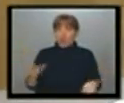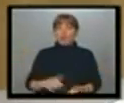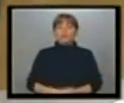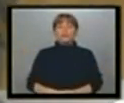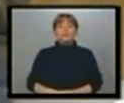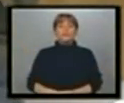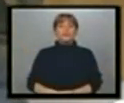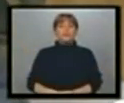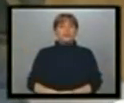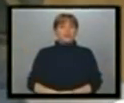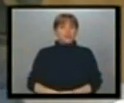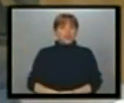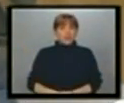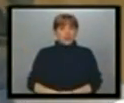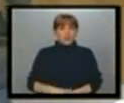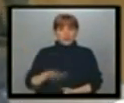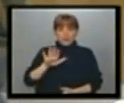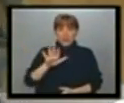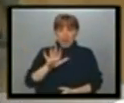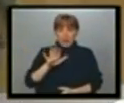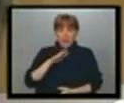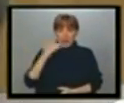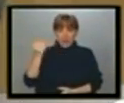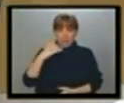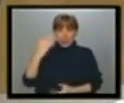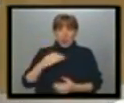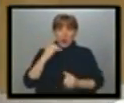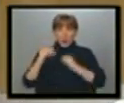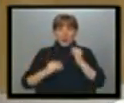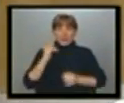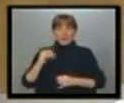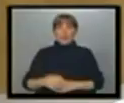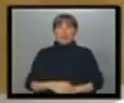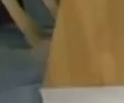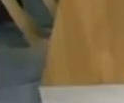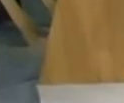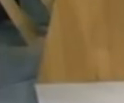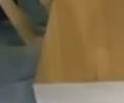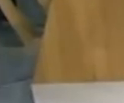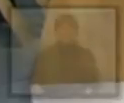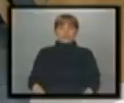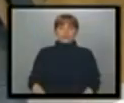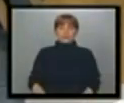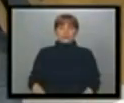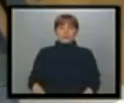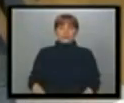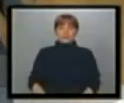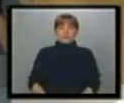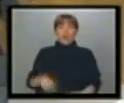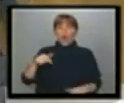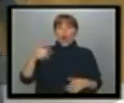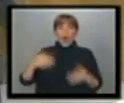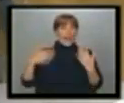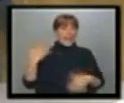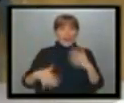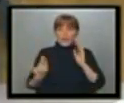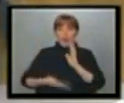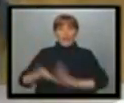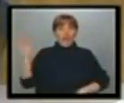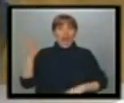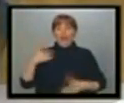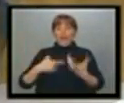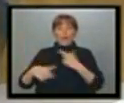del Campo, Marcelo Pinto. Pero me lo contás en un ratito. Dale. Porque abrimos el bloque. Así que hay que corriendo hoy a comprar yerba, dijo Mariano.